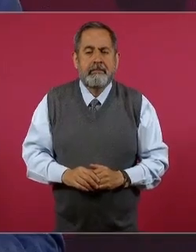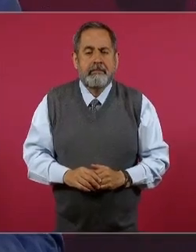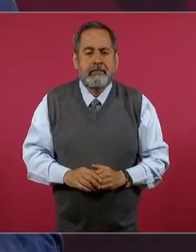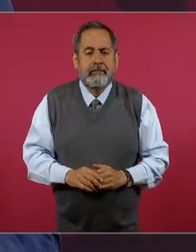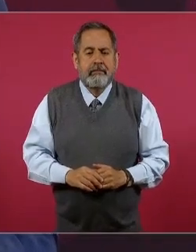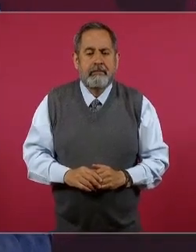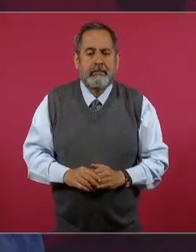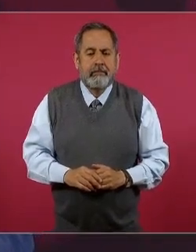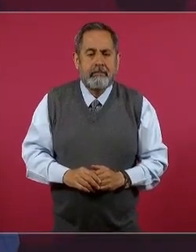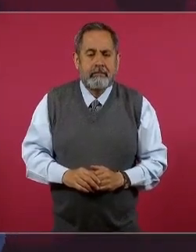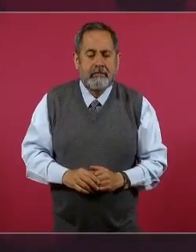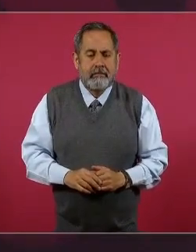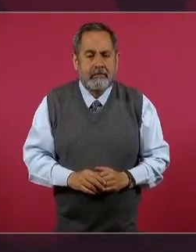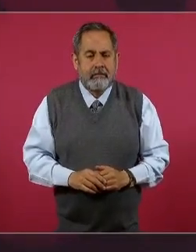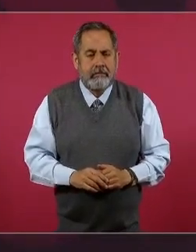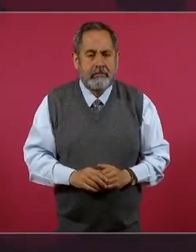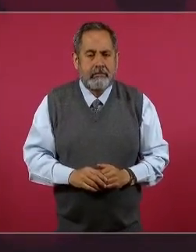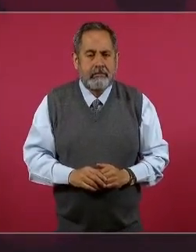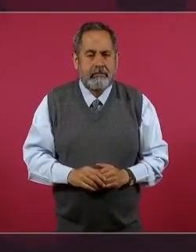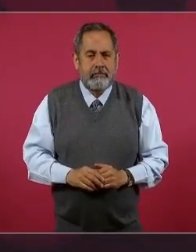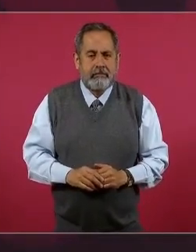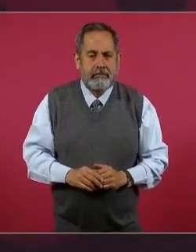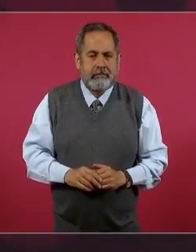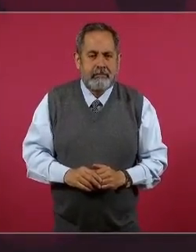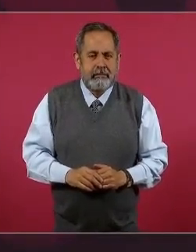Por lo general, lo que